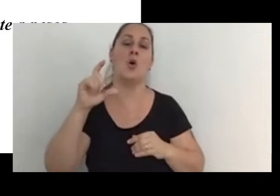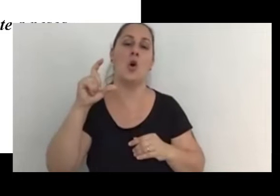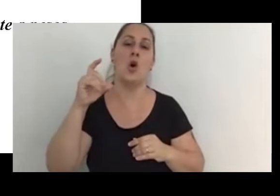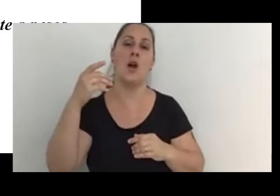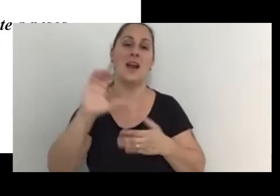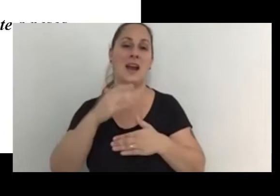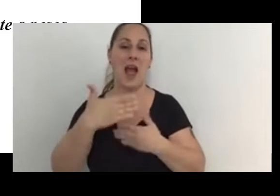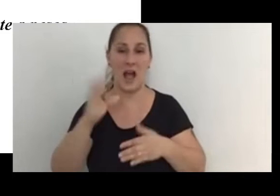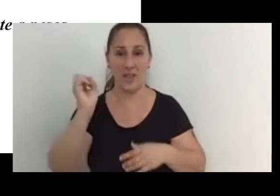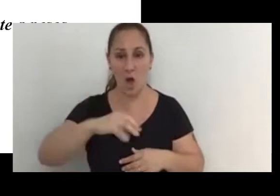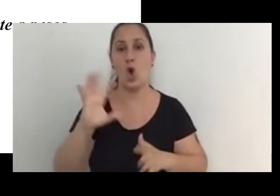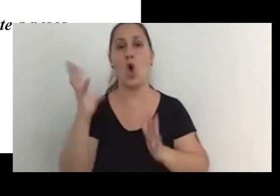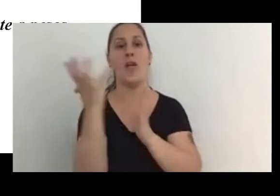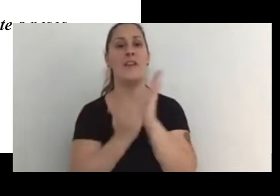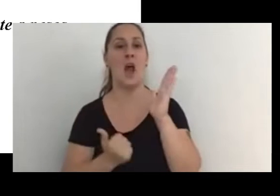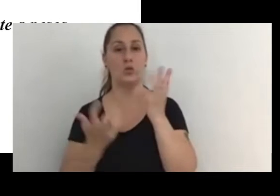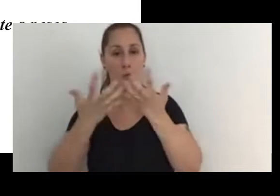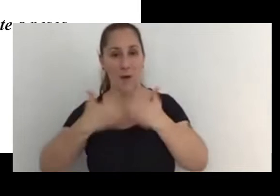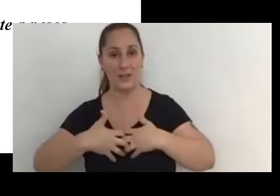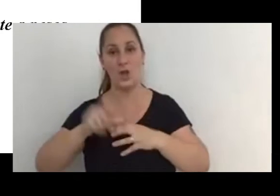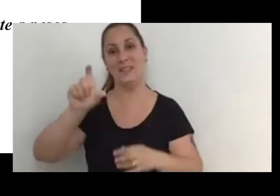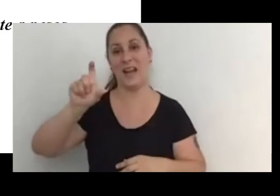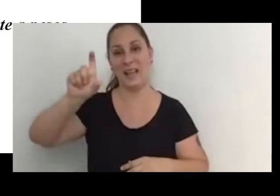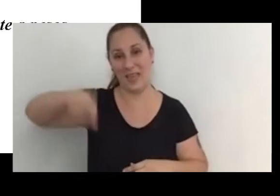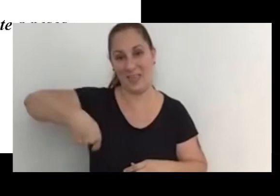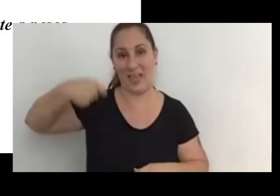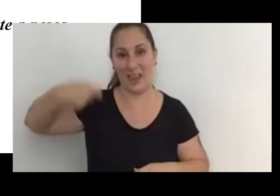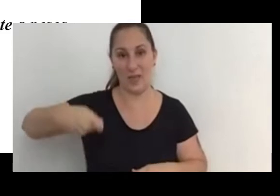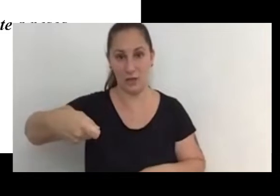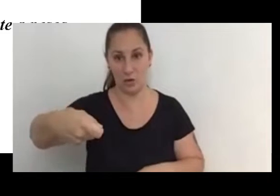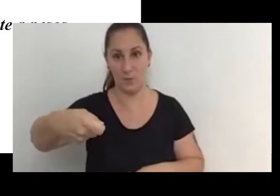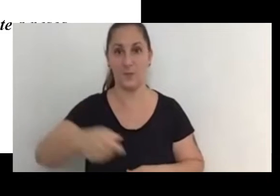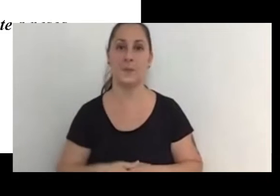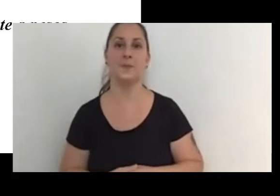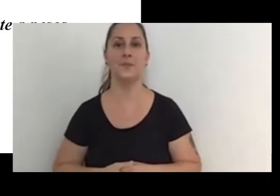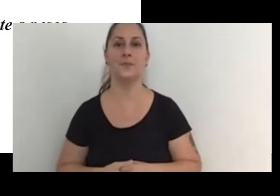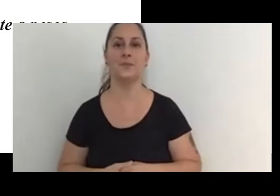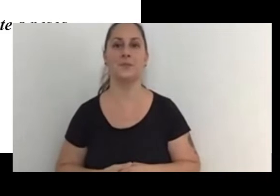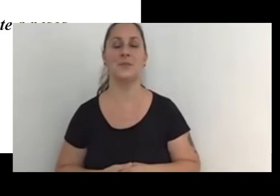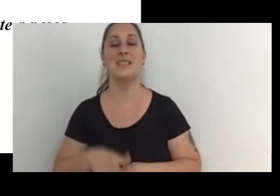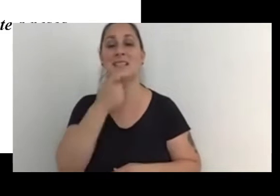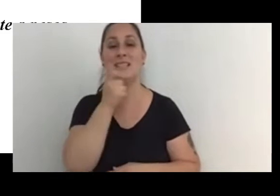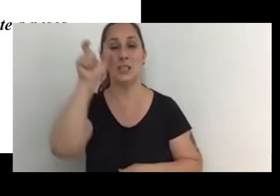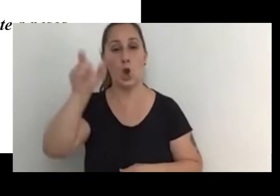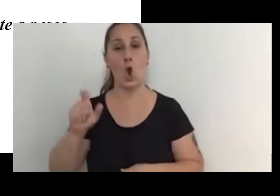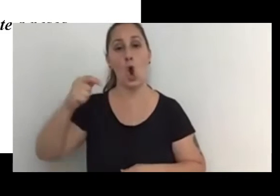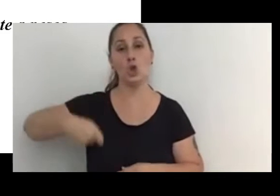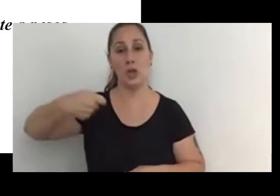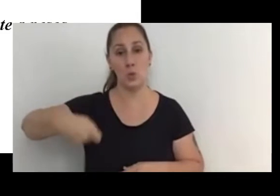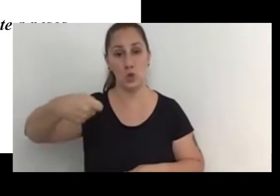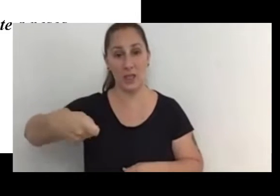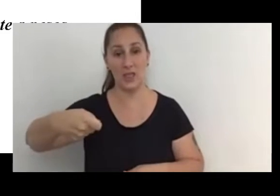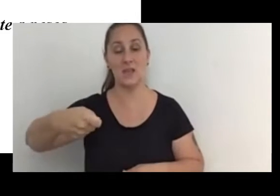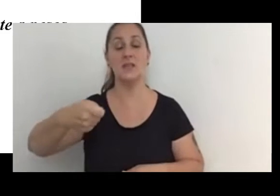en débito automático a la tarjeta de crédito. Si estos contribuyentes acceden a